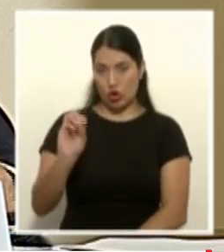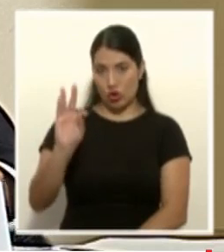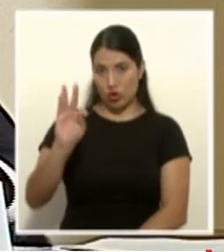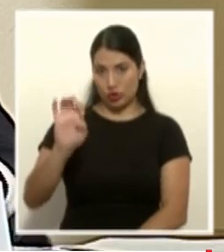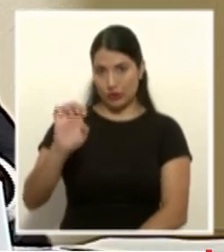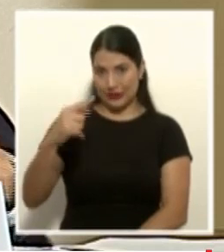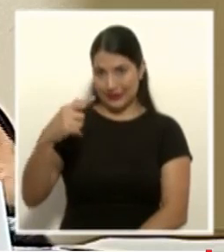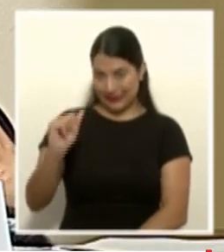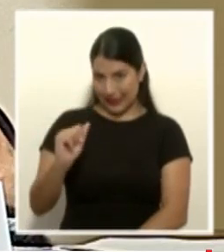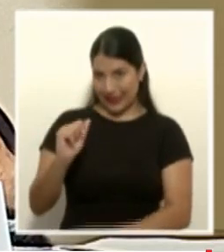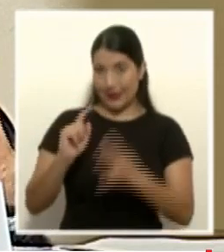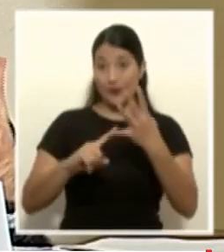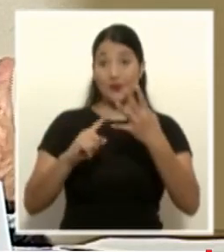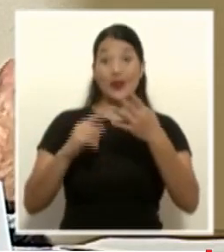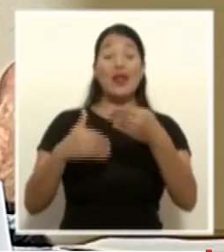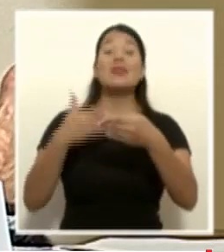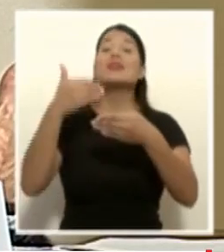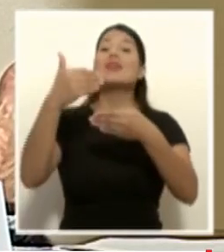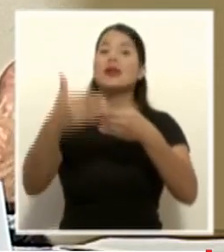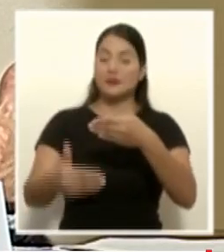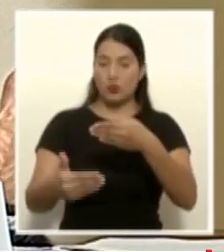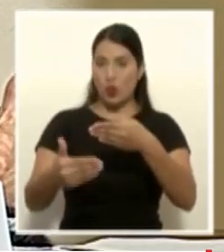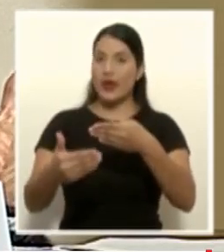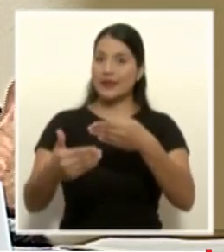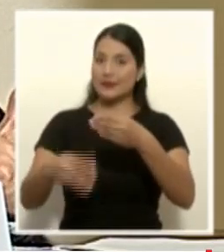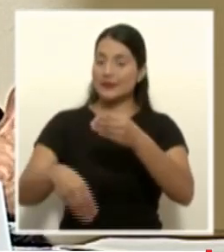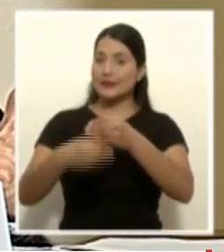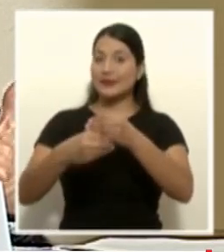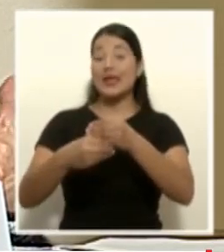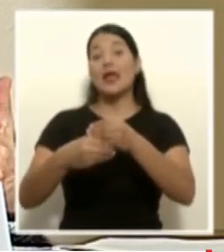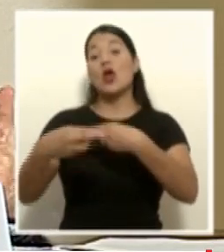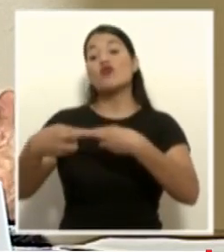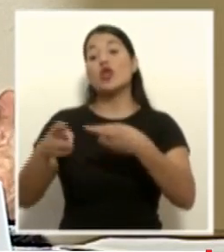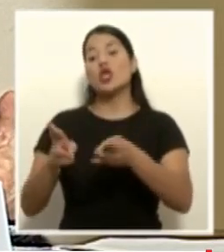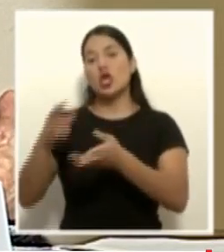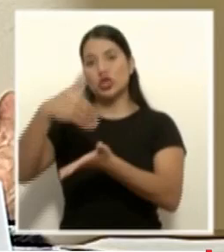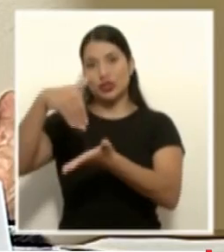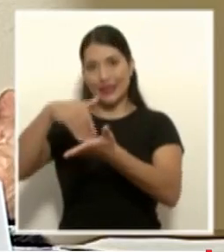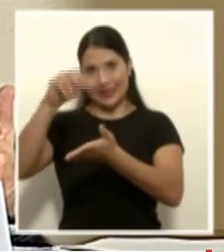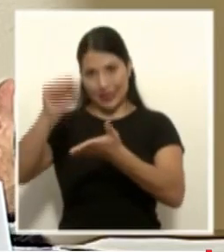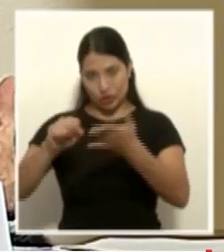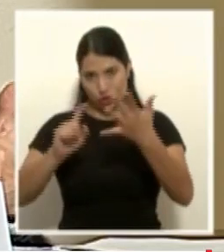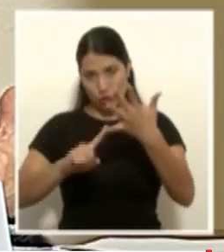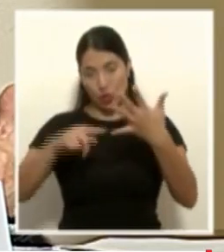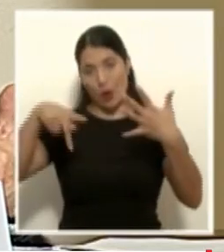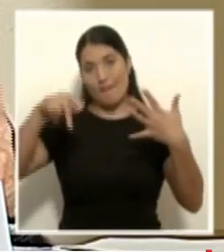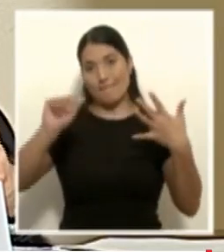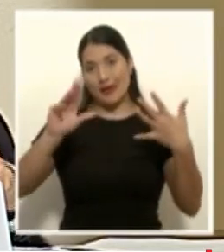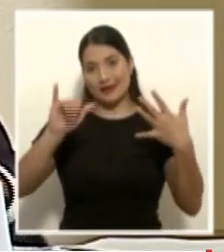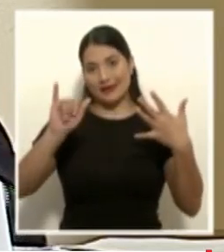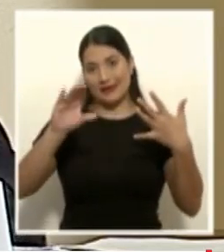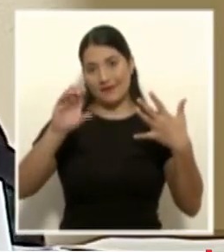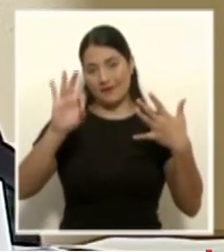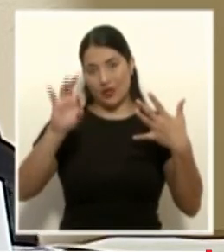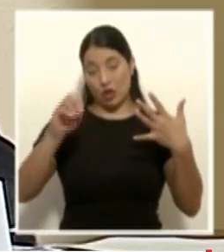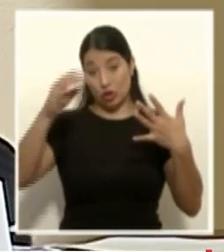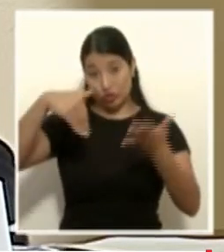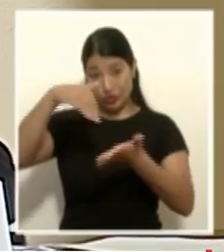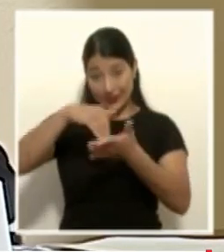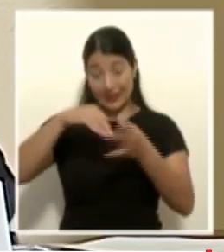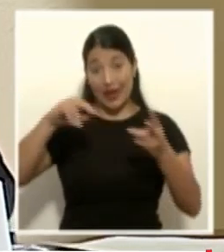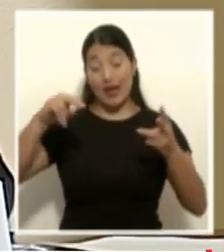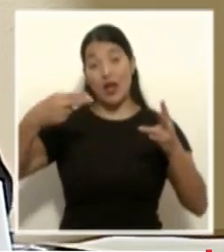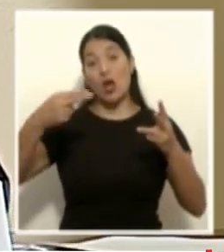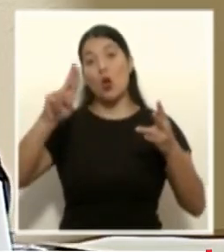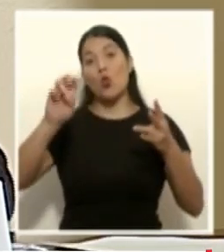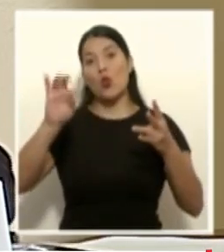luego estamos ya evolucionando a la región Central Sur, la Pacífico Central, Huetar Norte y Huetar